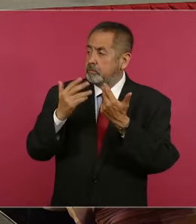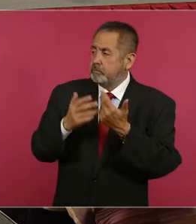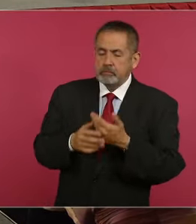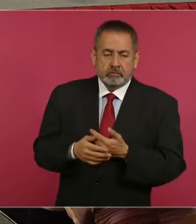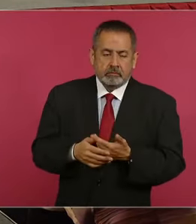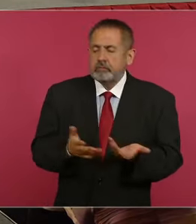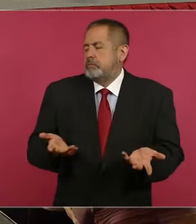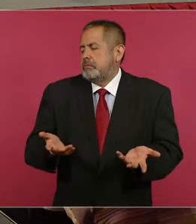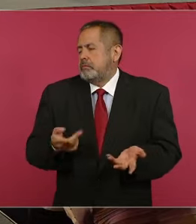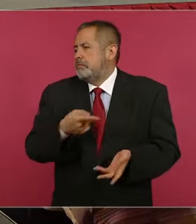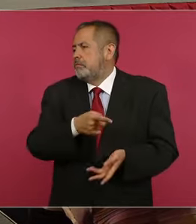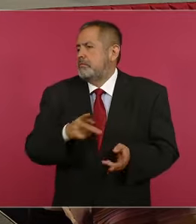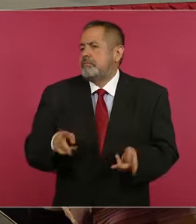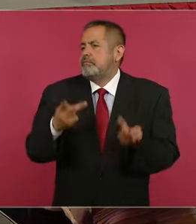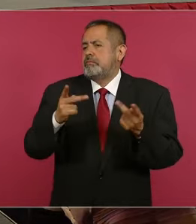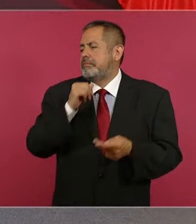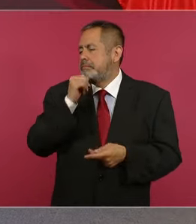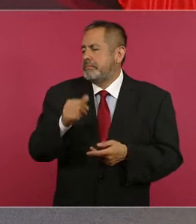Es increíble,